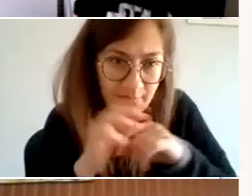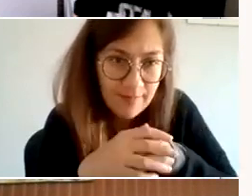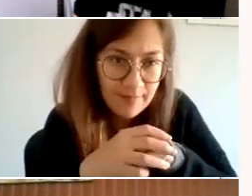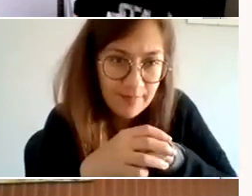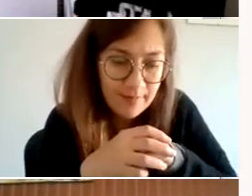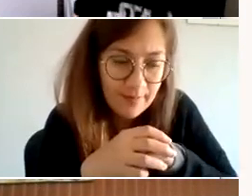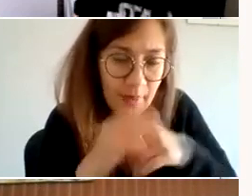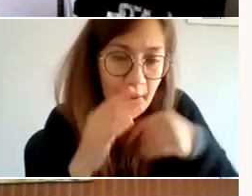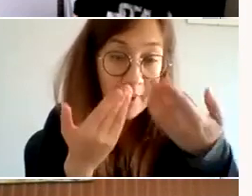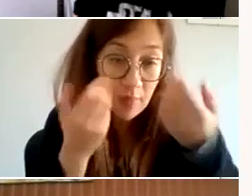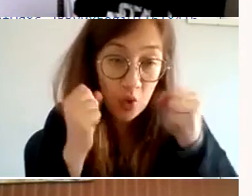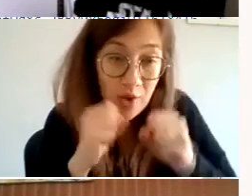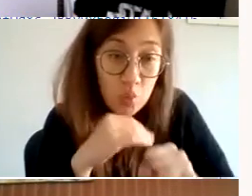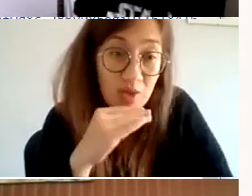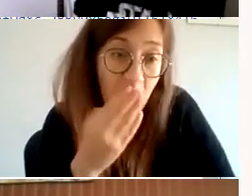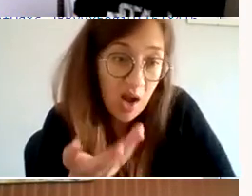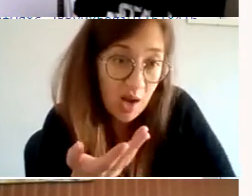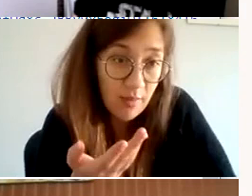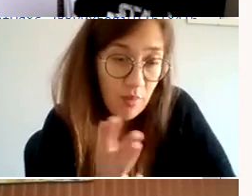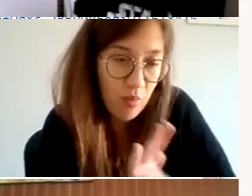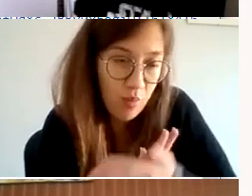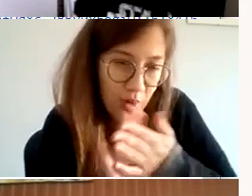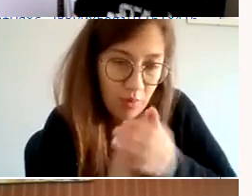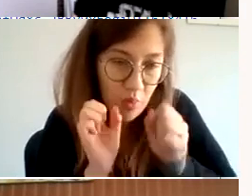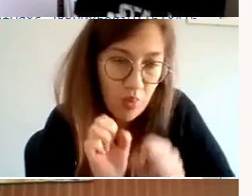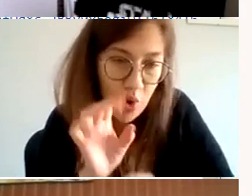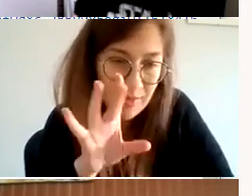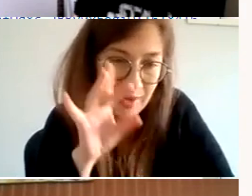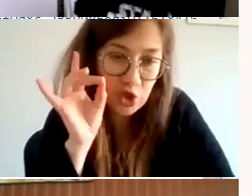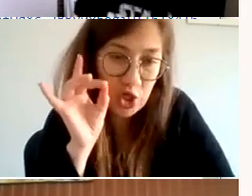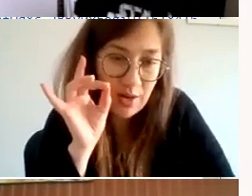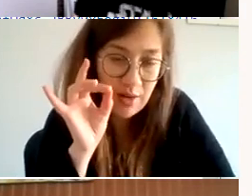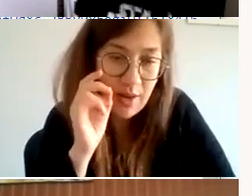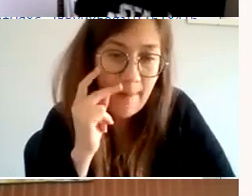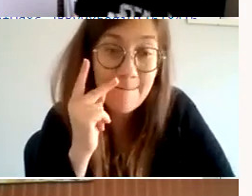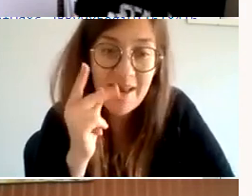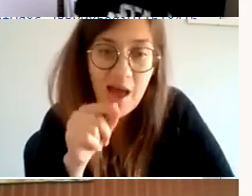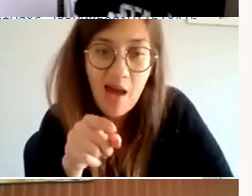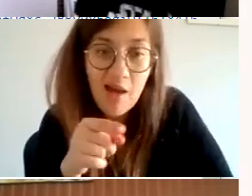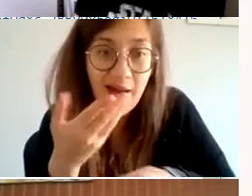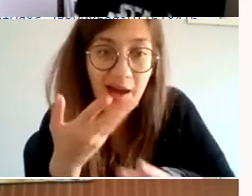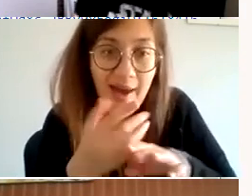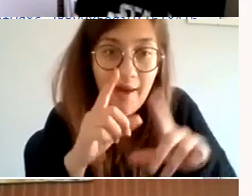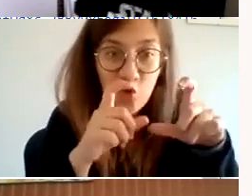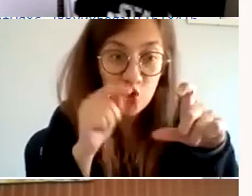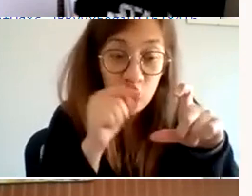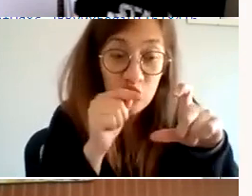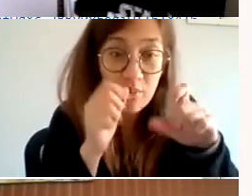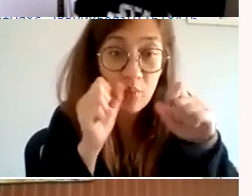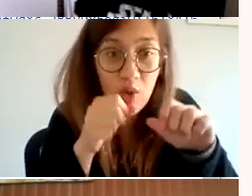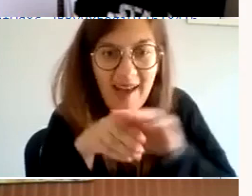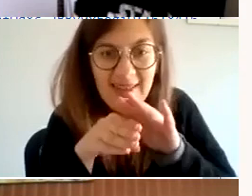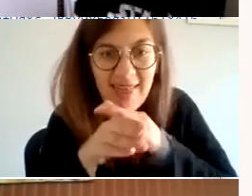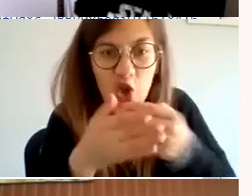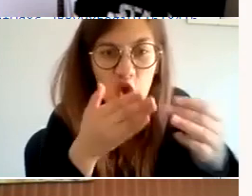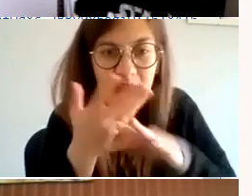para poder utilizarla. Por ejemplo, yo podía seleccionar acá y me dice, mira, aquí está la imagen y yo puedo acceder derechamente a dónde está esta